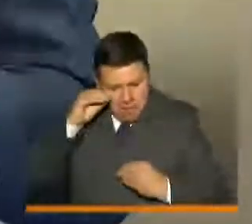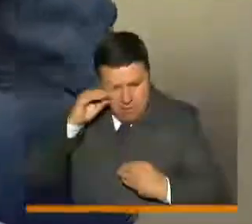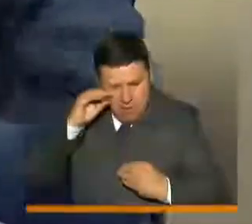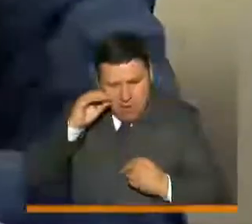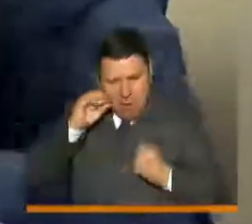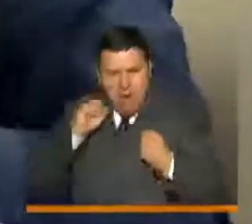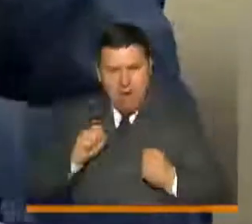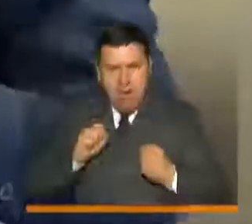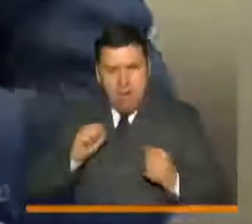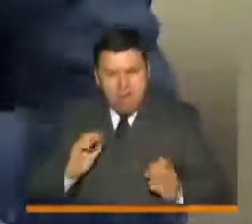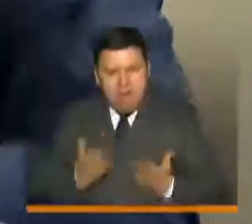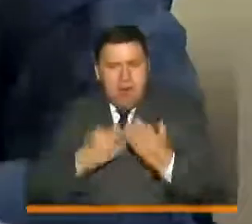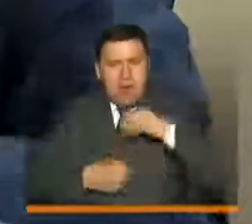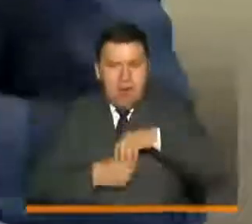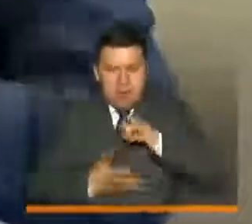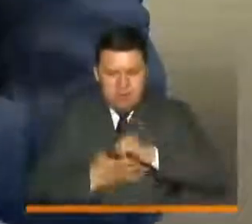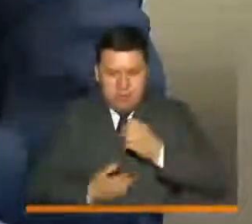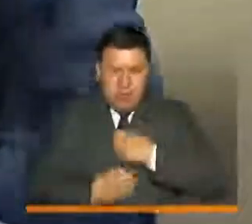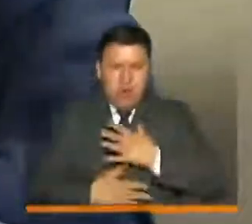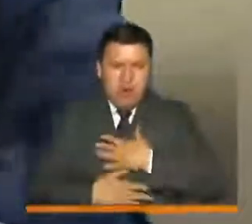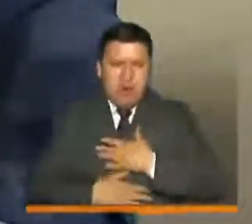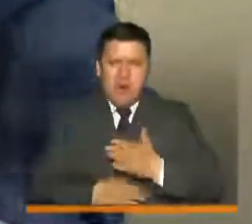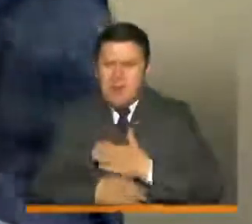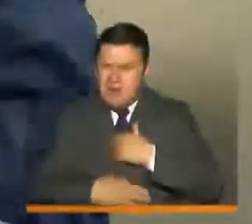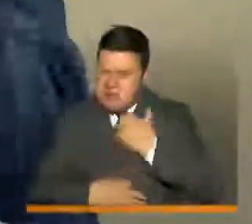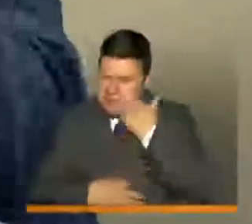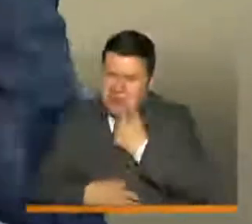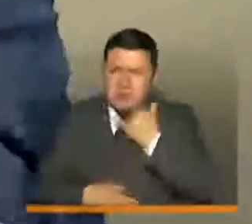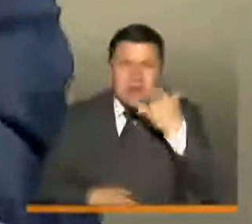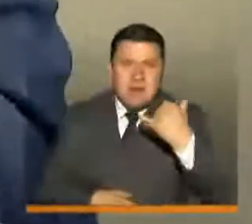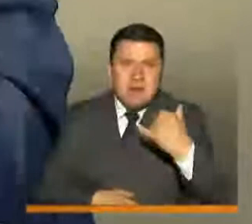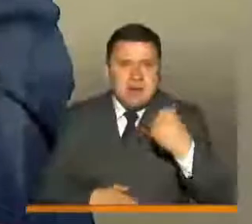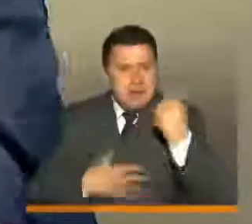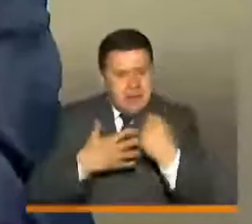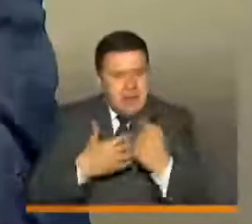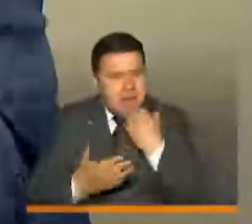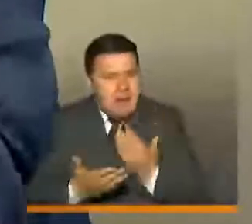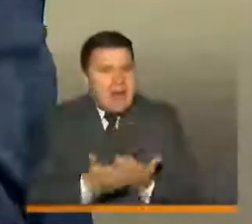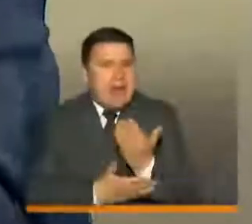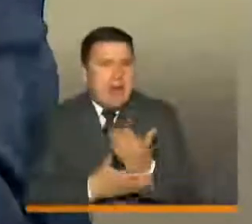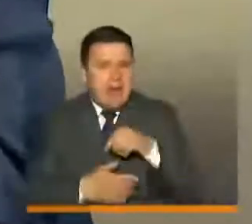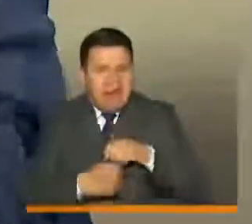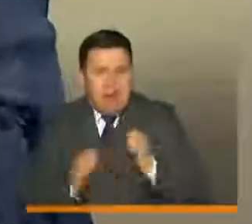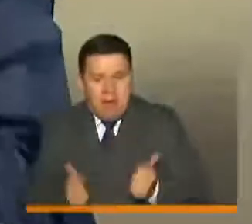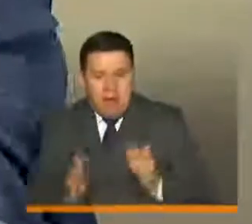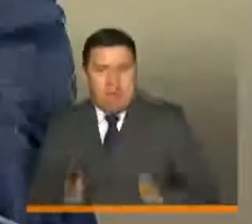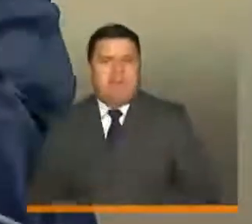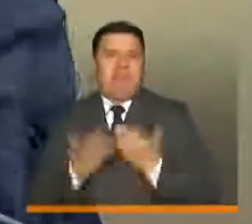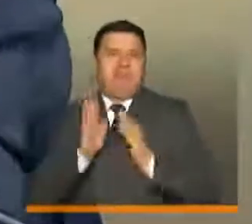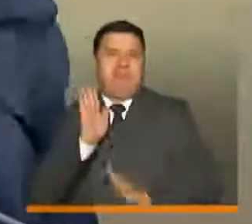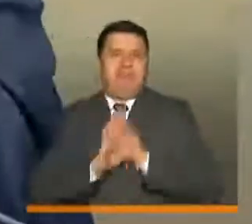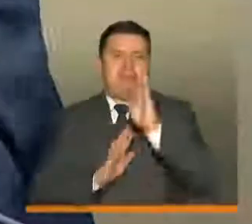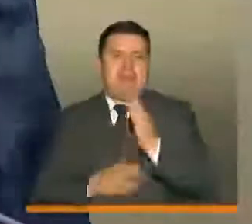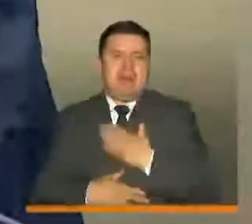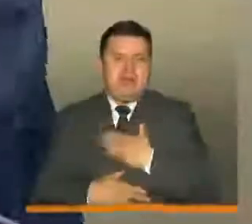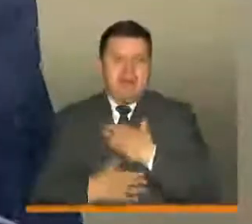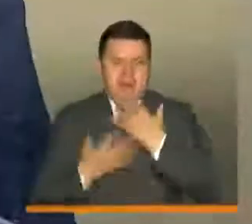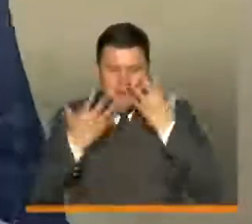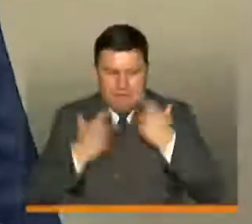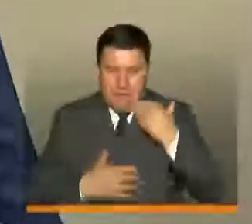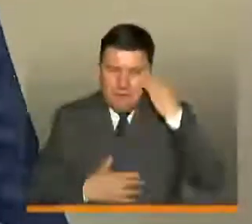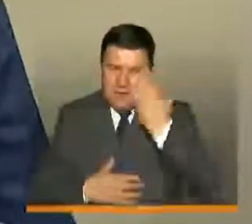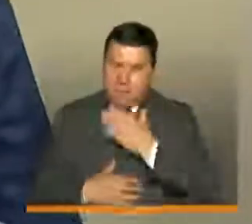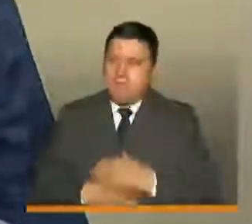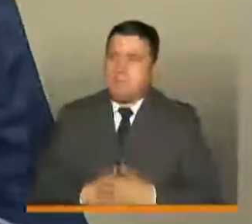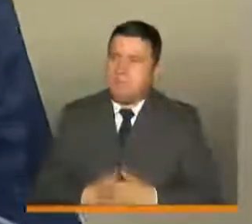enfermedad, seguramente una prueba oportuna, unas intervenciones más comunes, allí radica el éxito en términos sanitarios, físicos y